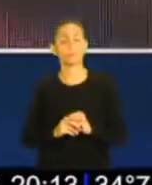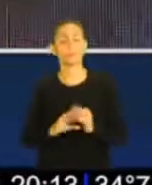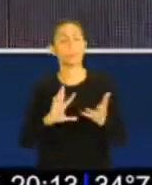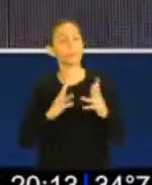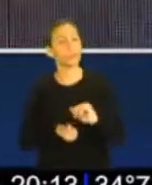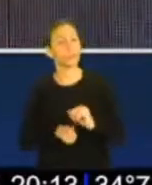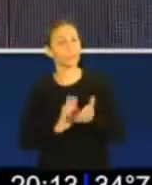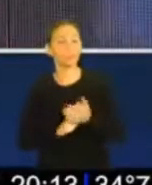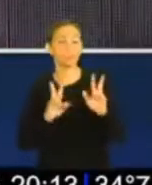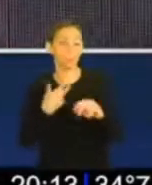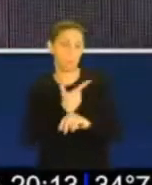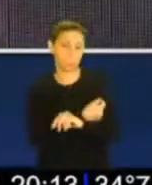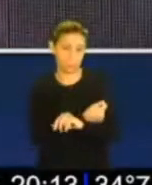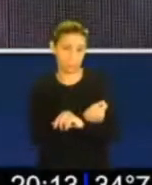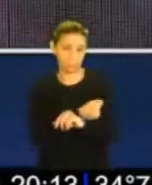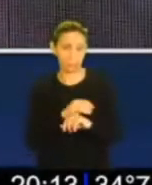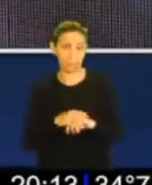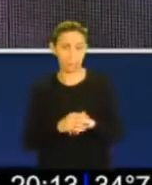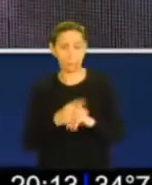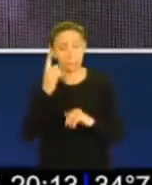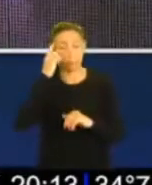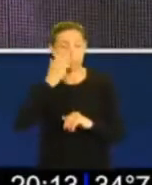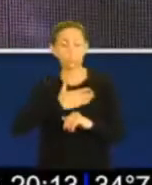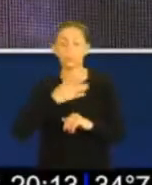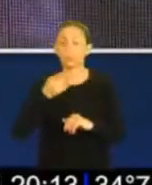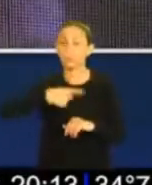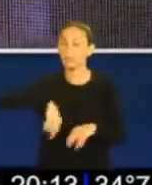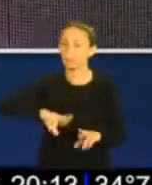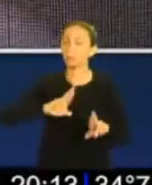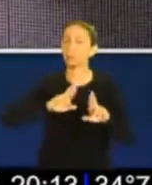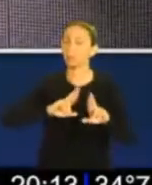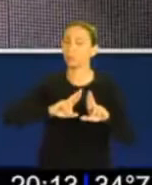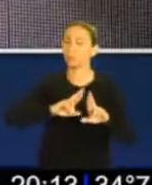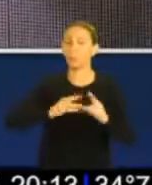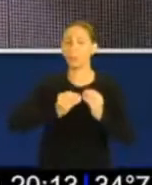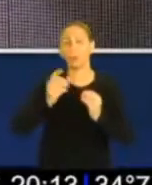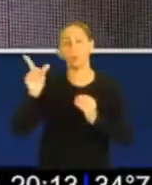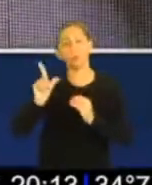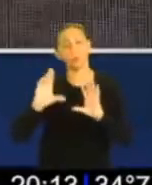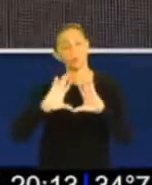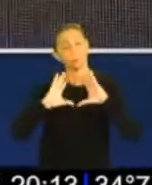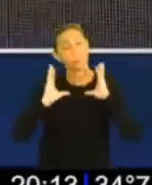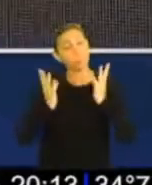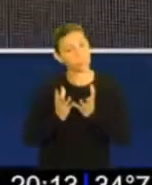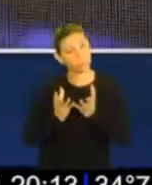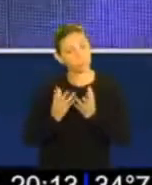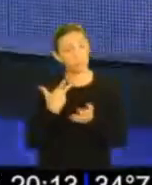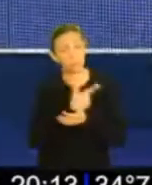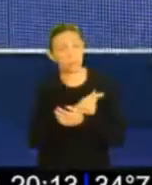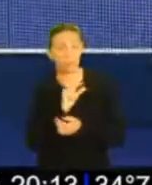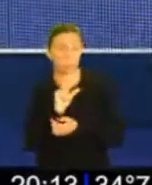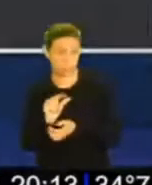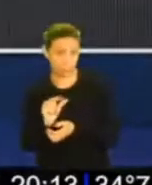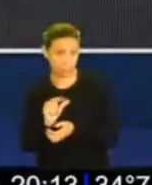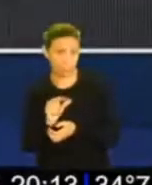una magnífica estrategia en cuanto a la vacunación. Así que creo que en eso somos afortunados. Fíjese que hay muchos países del mundo que han vacunado muy poco